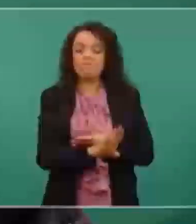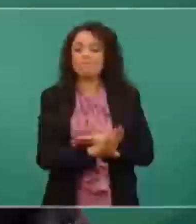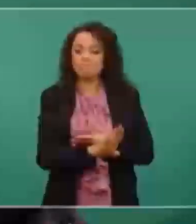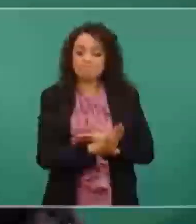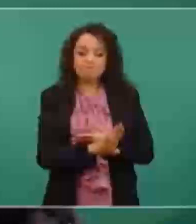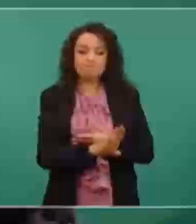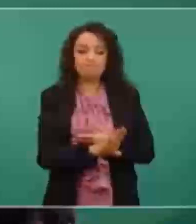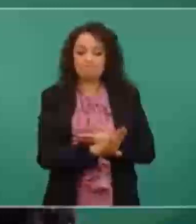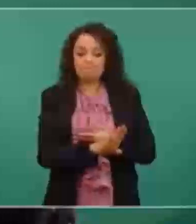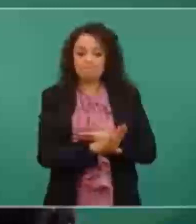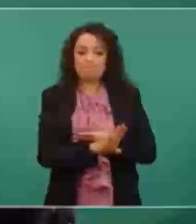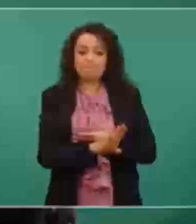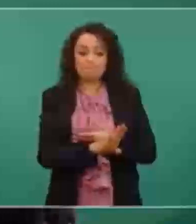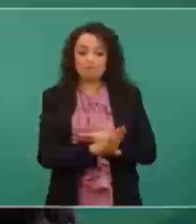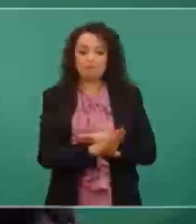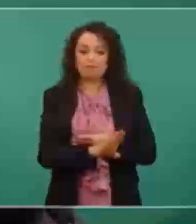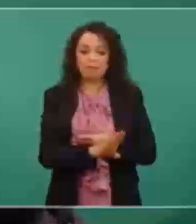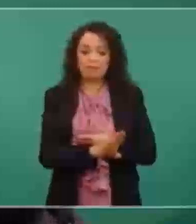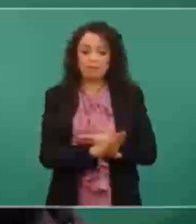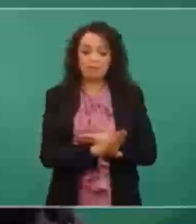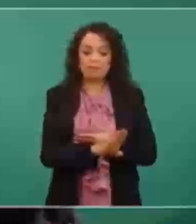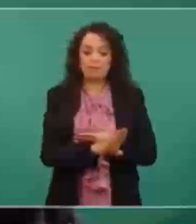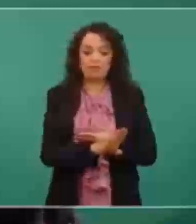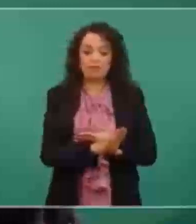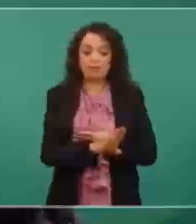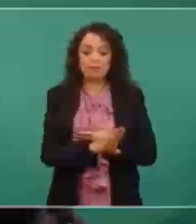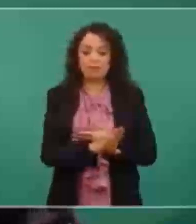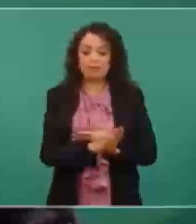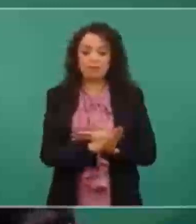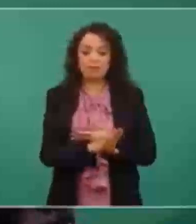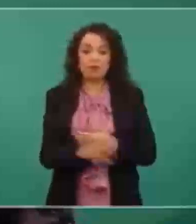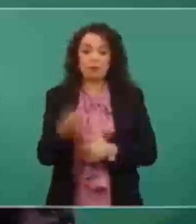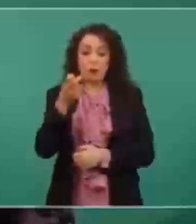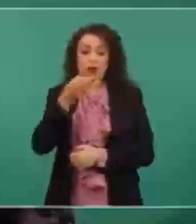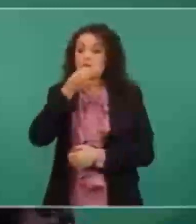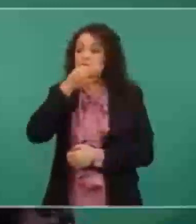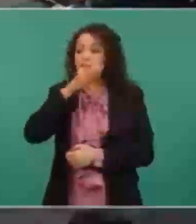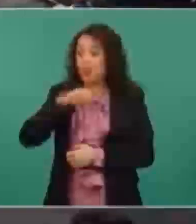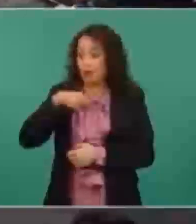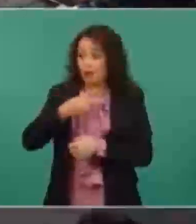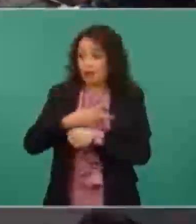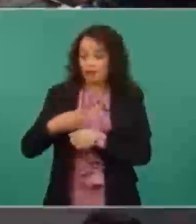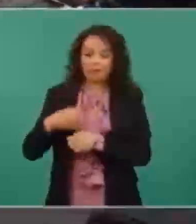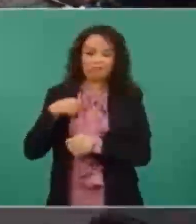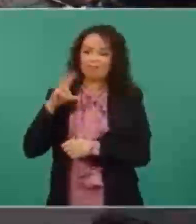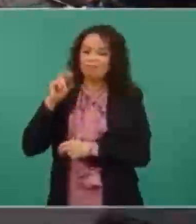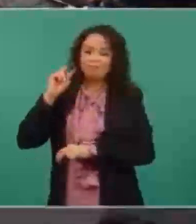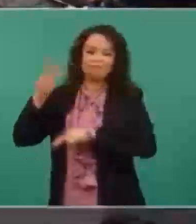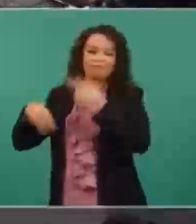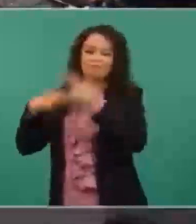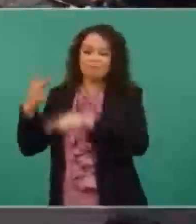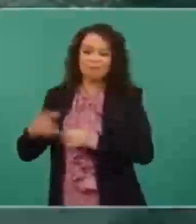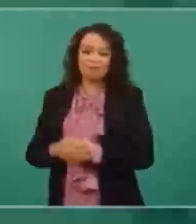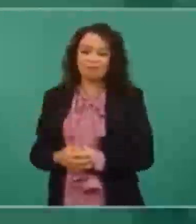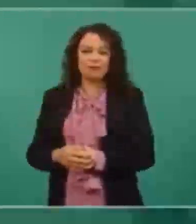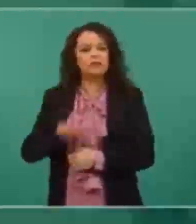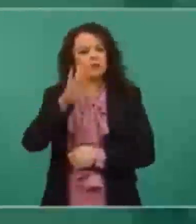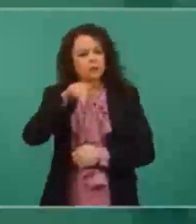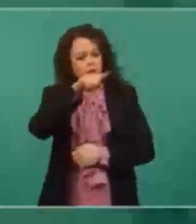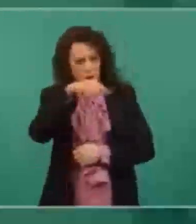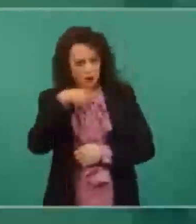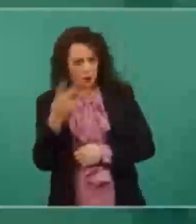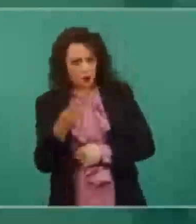Yo por eso no voy a eventos sociales. ¿Fue invitado a esta boda, presidente? Sí, pero yo